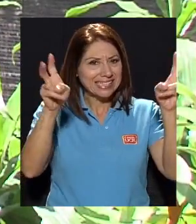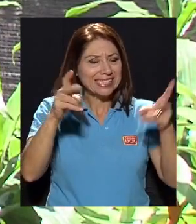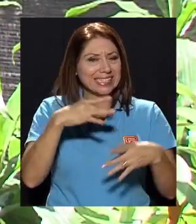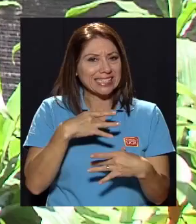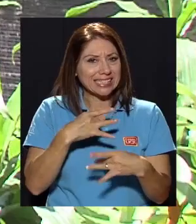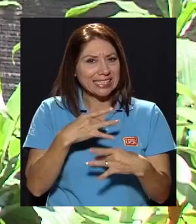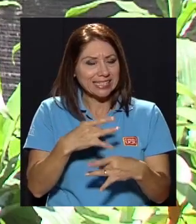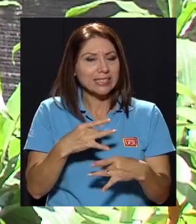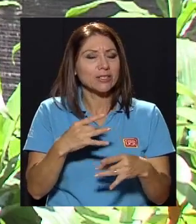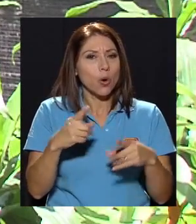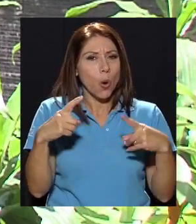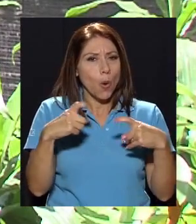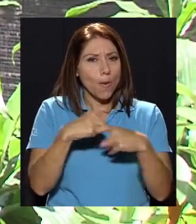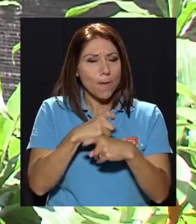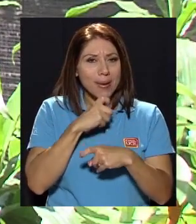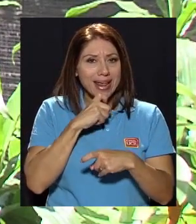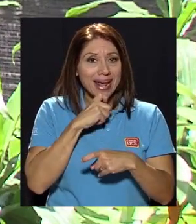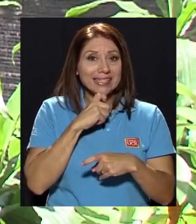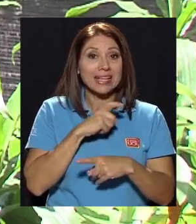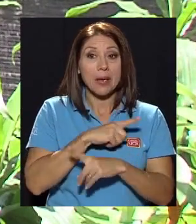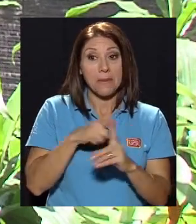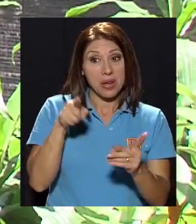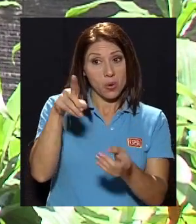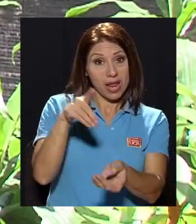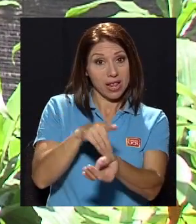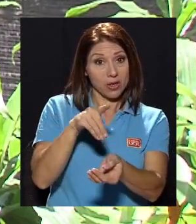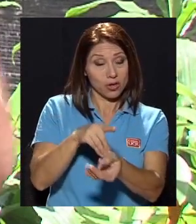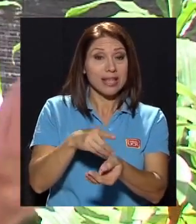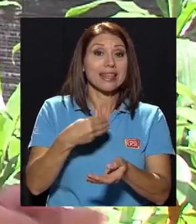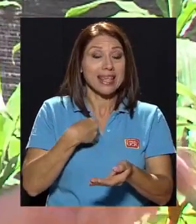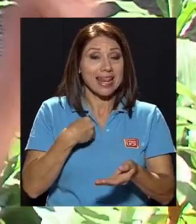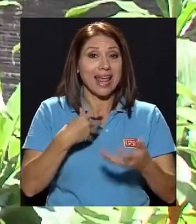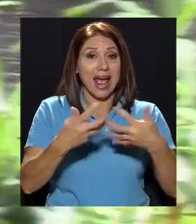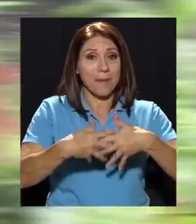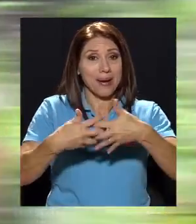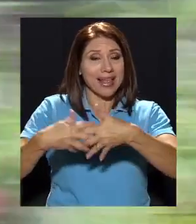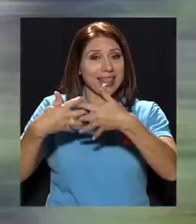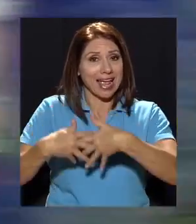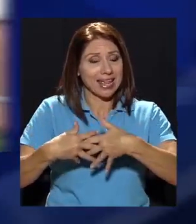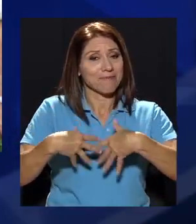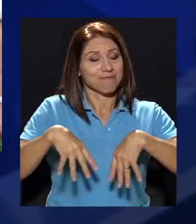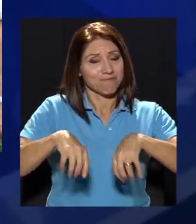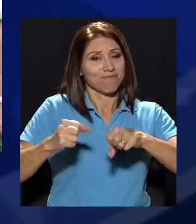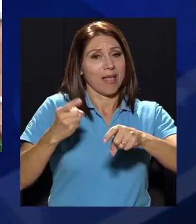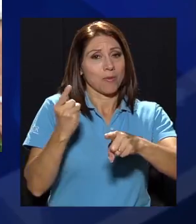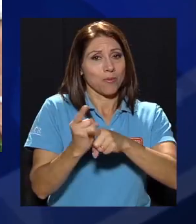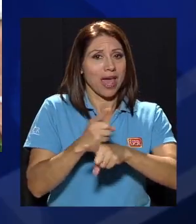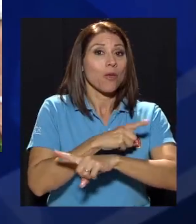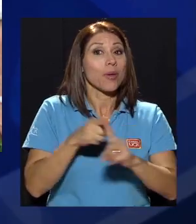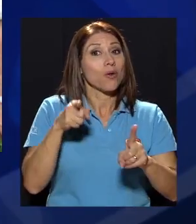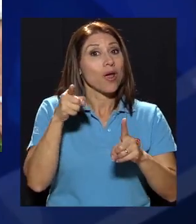se ha llenado del aparataje apropiado, pero lo ha llevado al campo, se los ha echado al hombro.